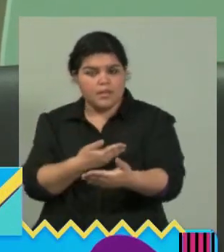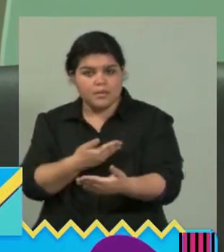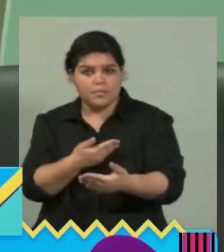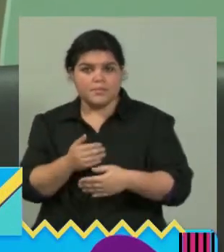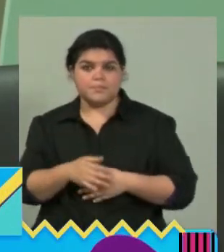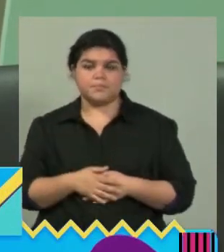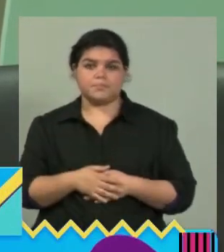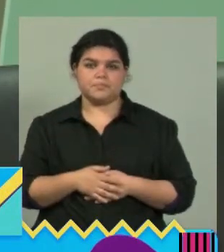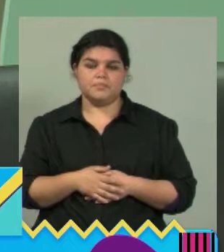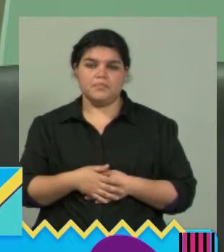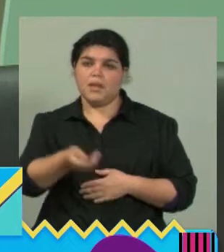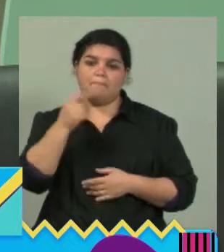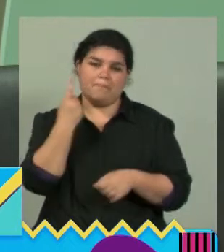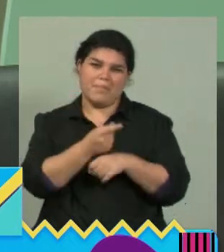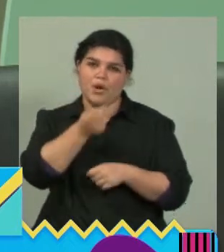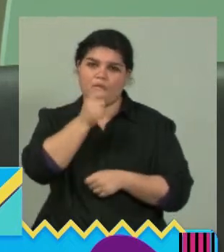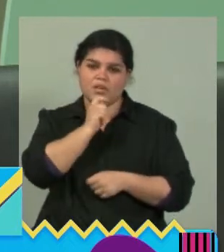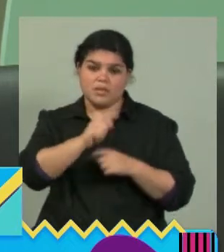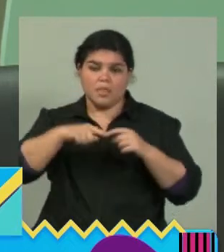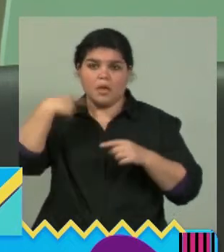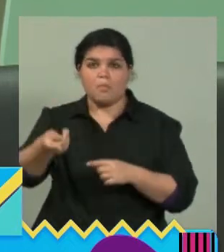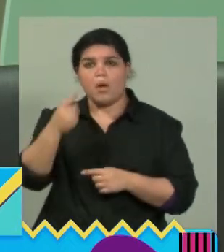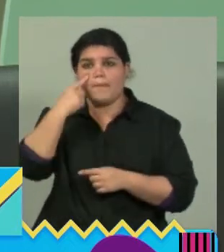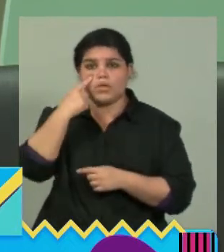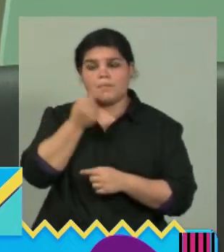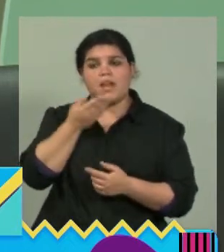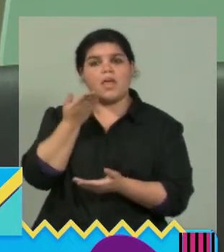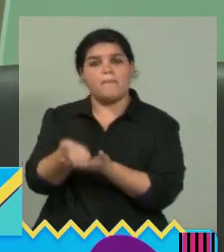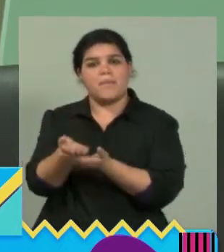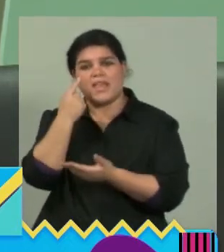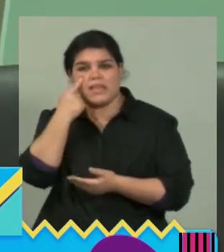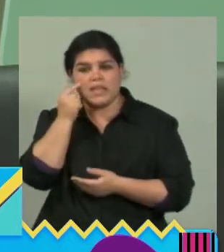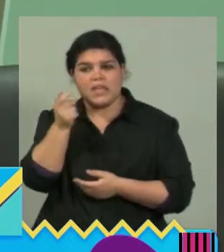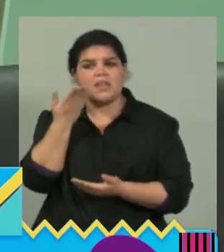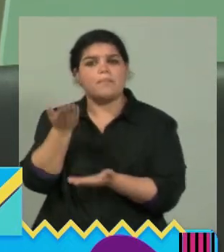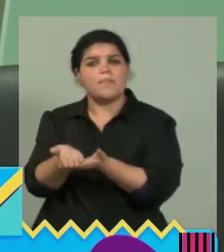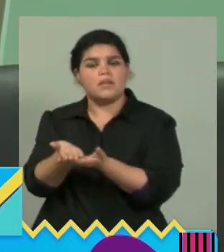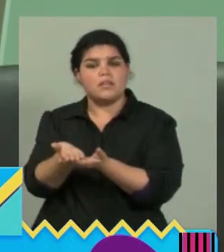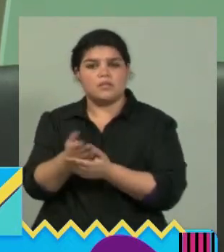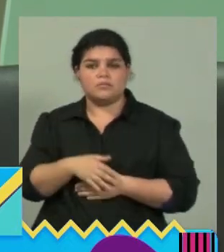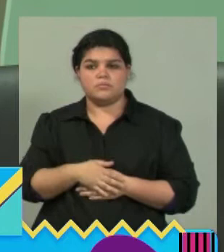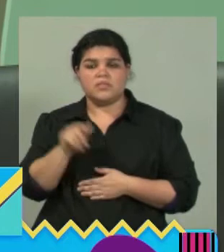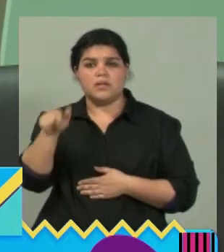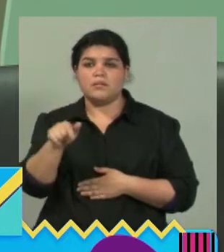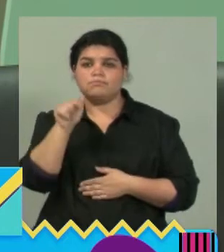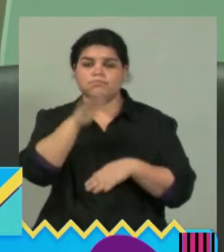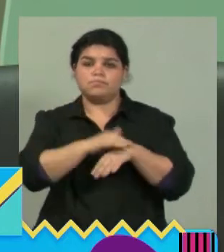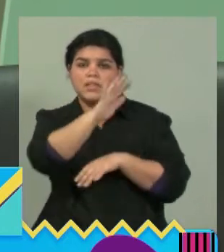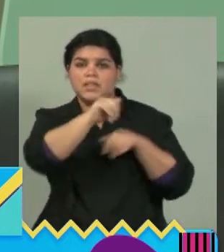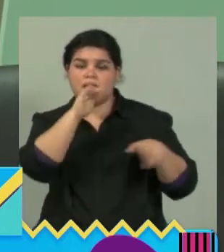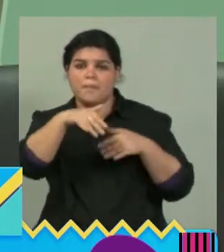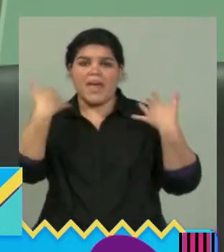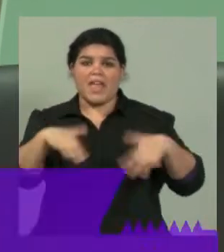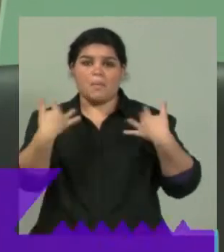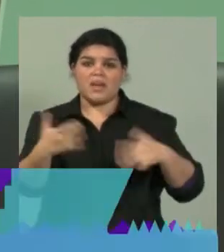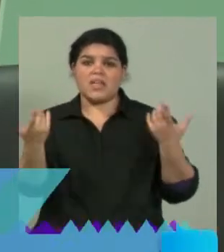una conferencia de prensa, pasamos al municipio a pedirle al intendente que convoque al comité de emergencia